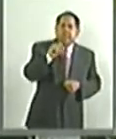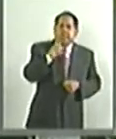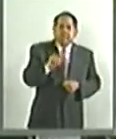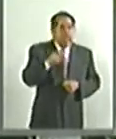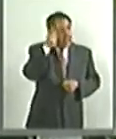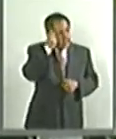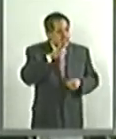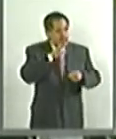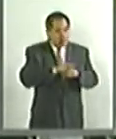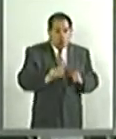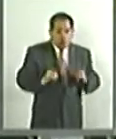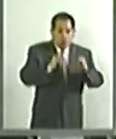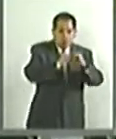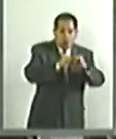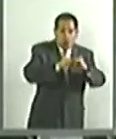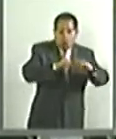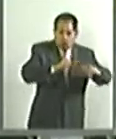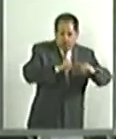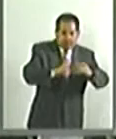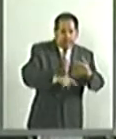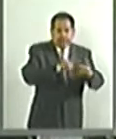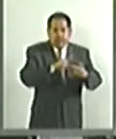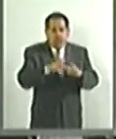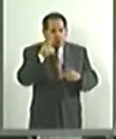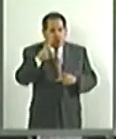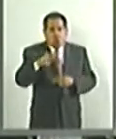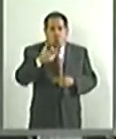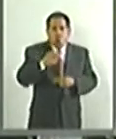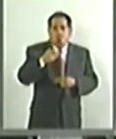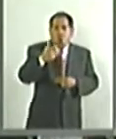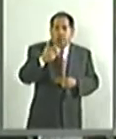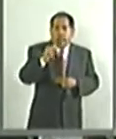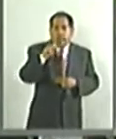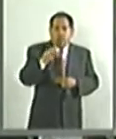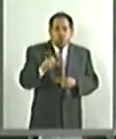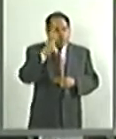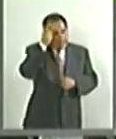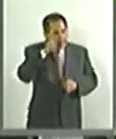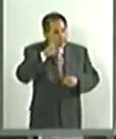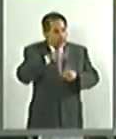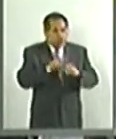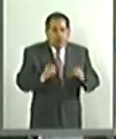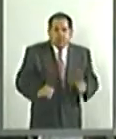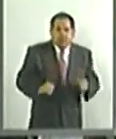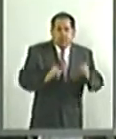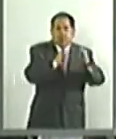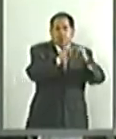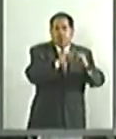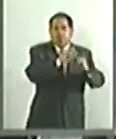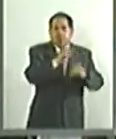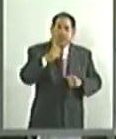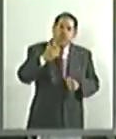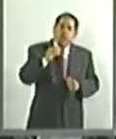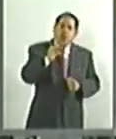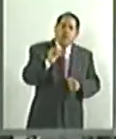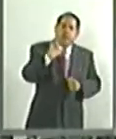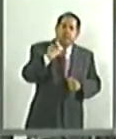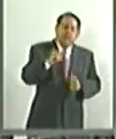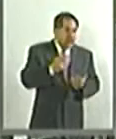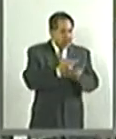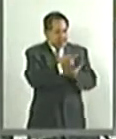director del Instituto de Geografía, y al doctor Hugo Delgado Granados, director del Instituto de Geofísica.